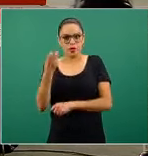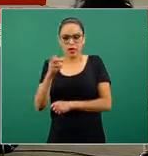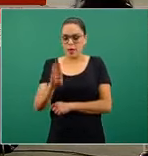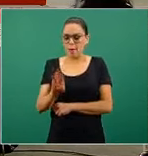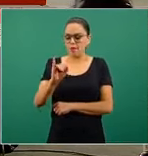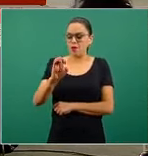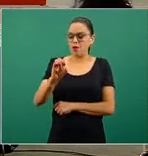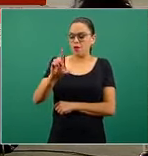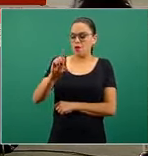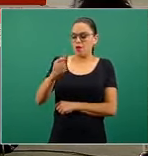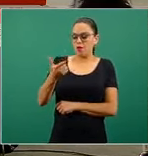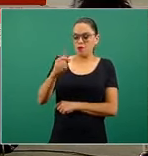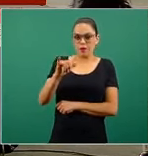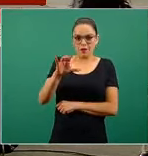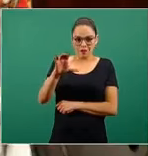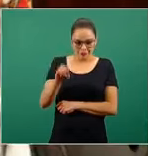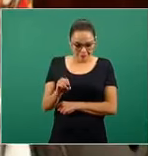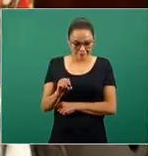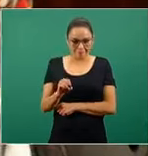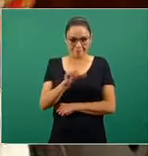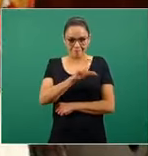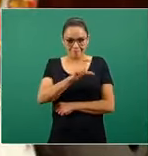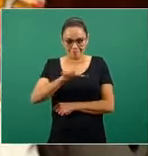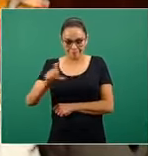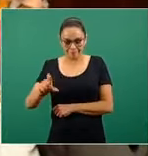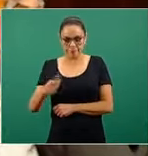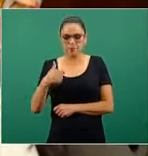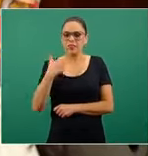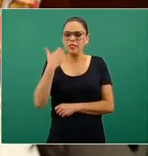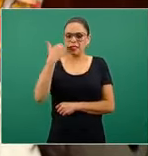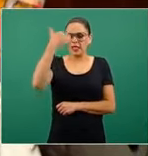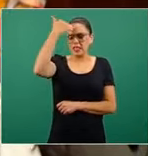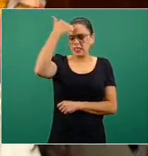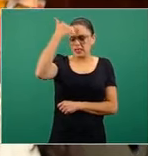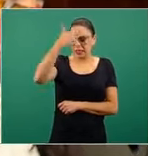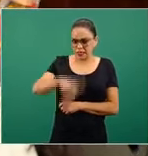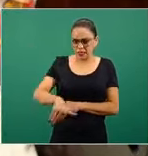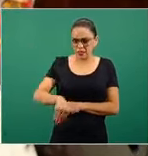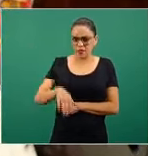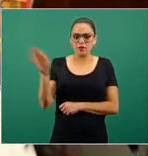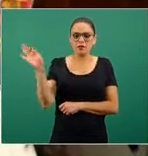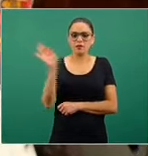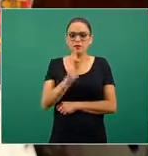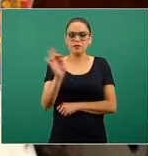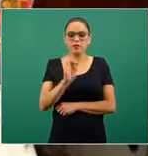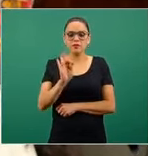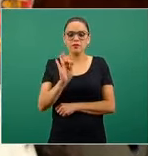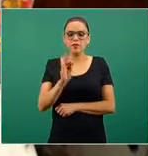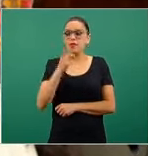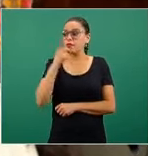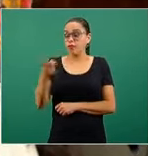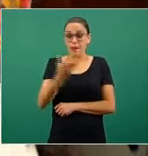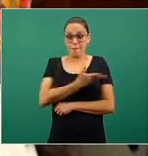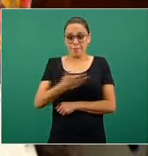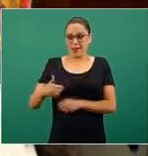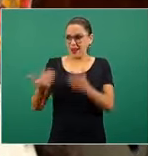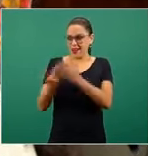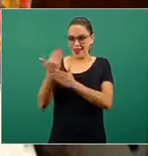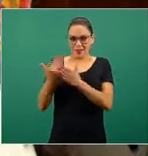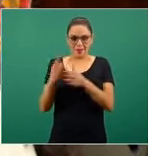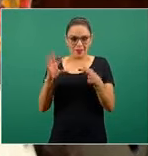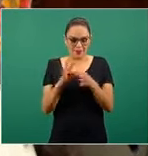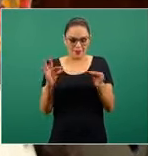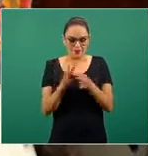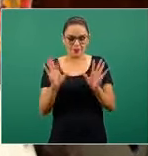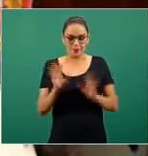biológico. Y me gustaría saber, ¿han pensado en la posibilidad relacionada a lo que comentaba el presidente en la mañana de